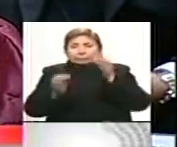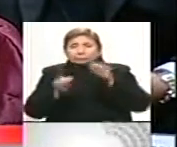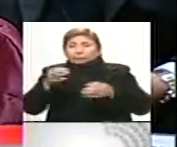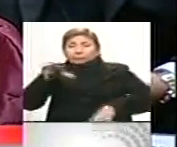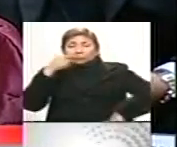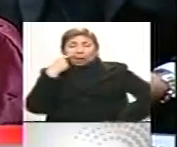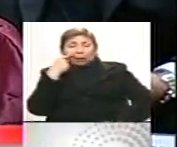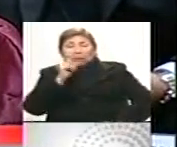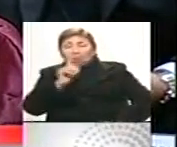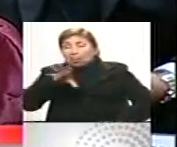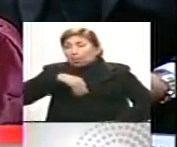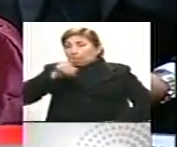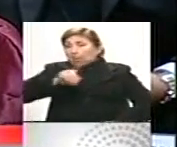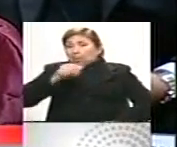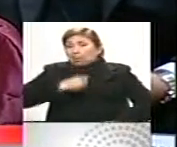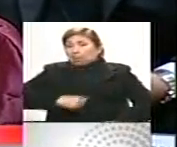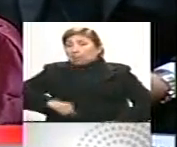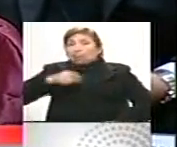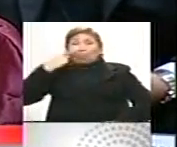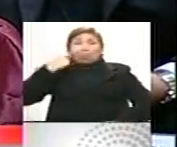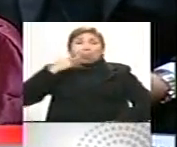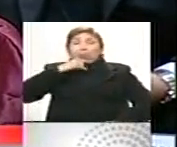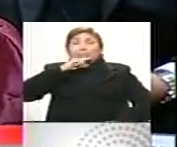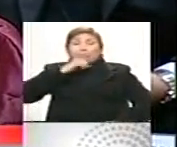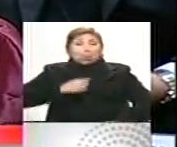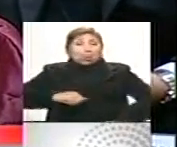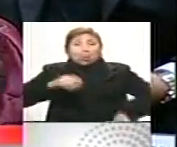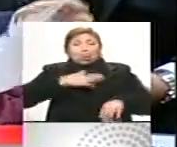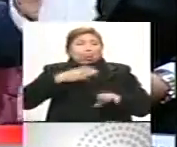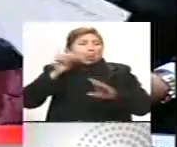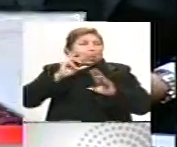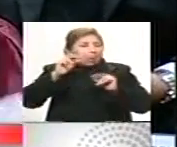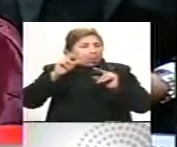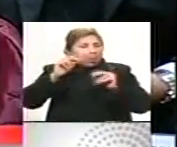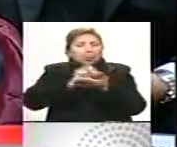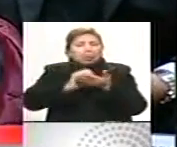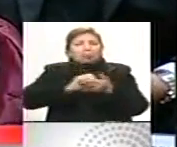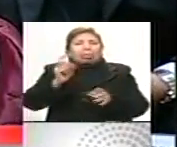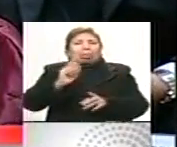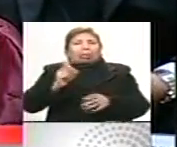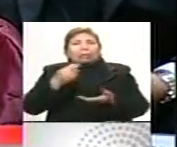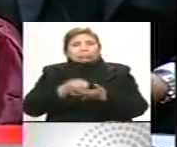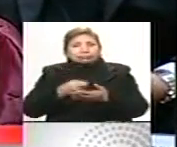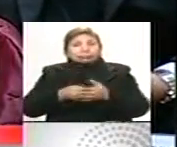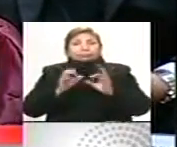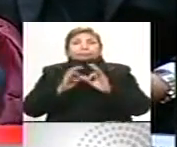reconocer hijos, hijas, ni por omisión de asistencia familiar.